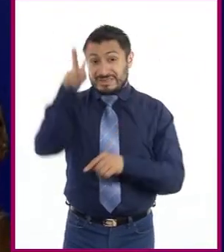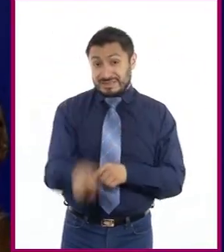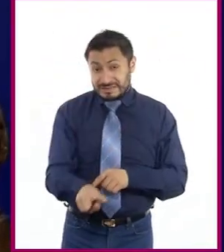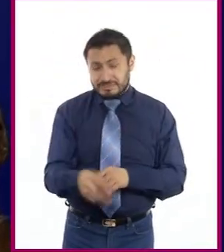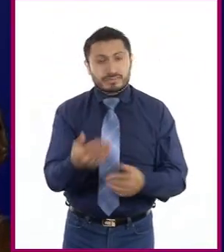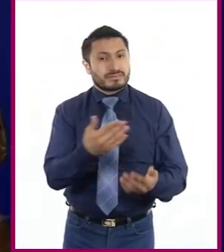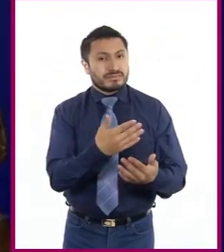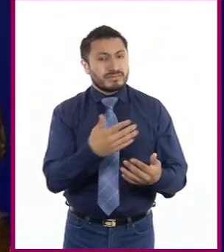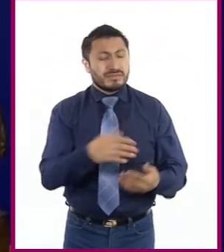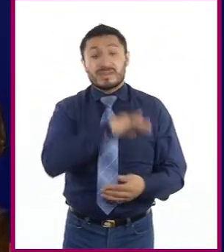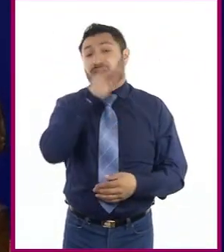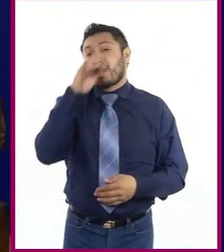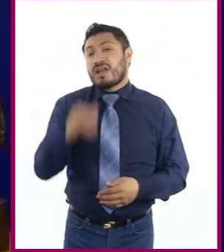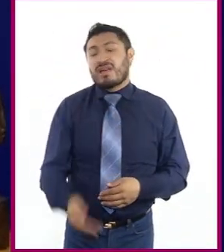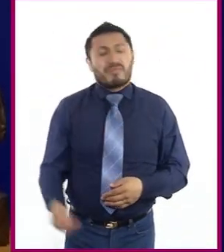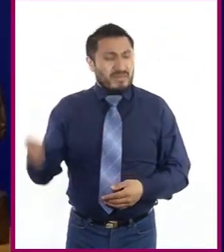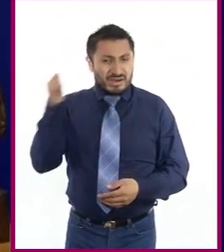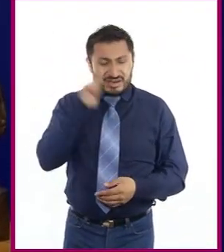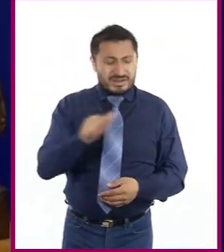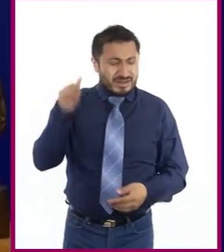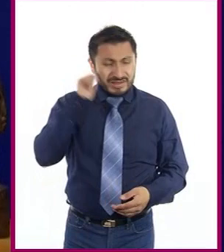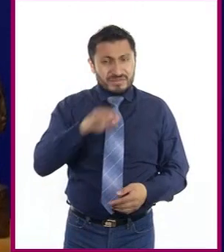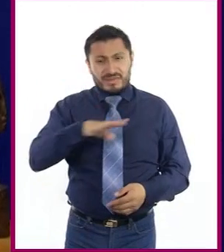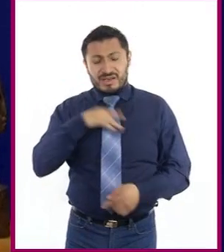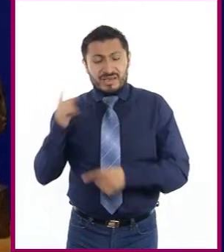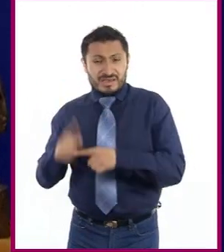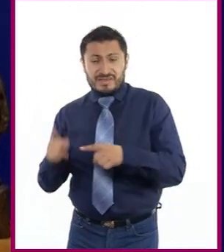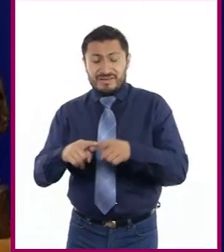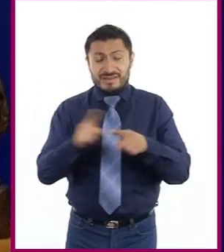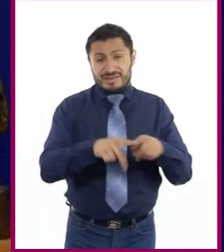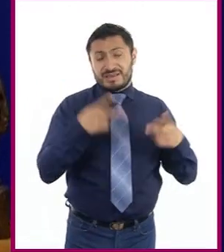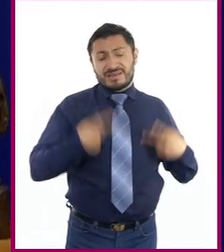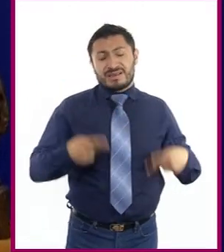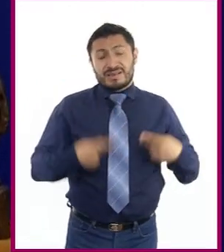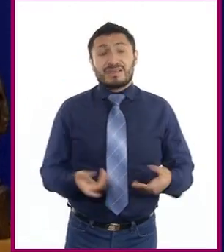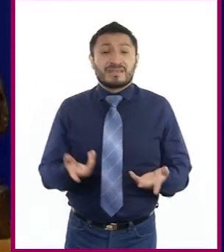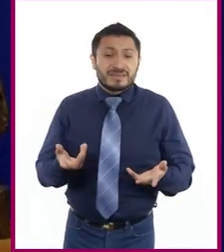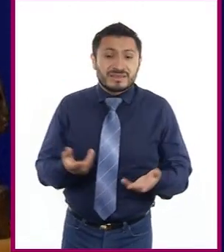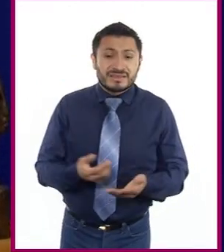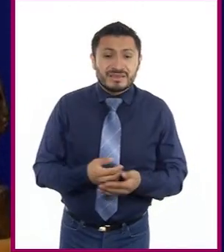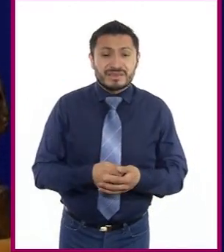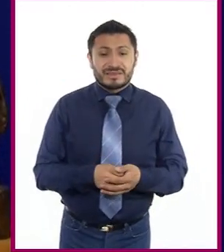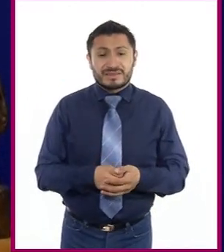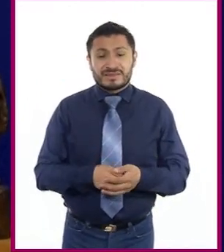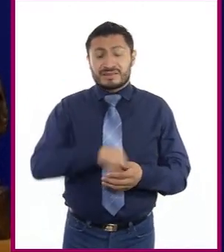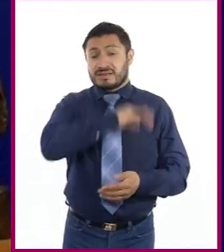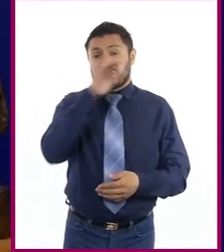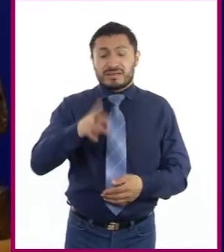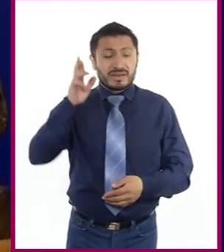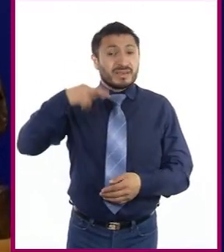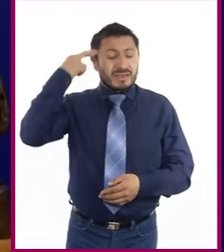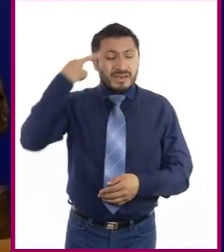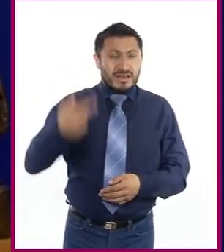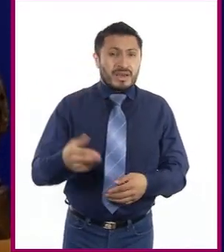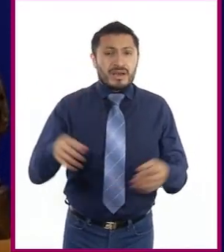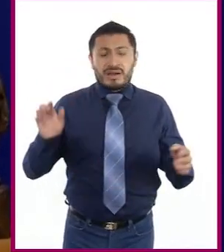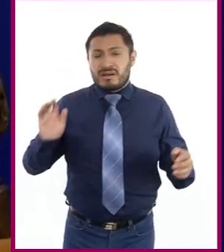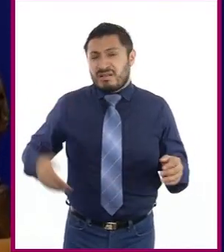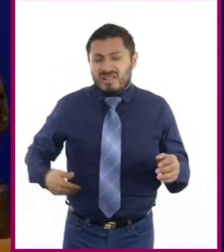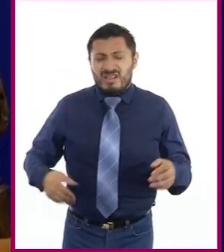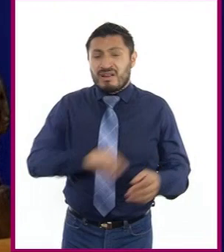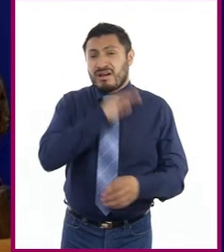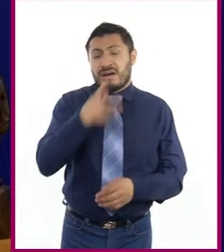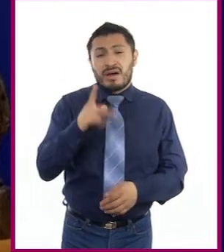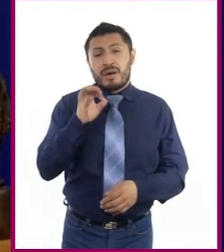está presente a lo largo de la obra según distintas perspectivas, crimen, muerte del rey Hamlet, accidente, muerte